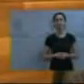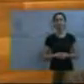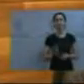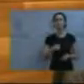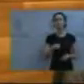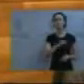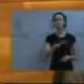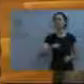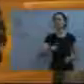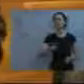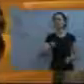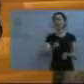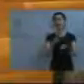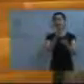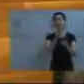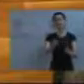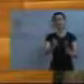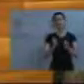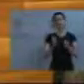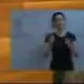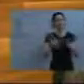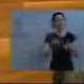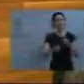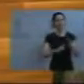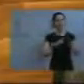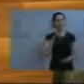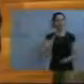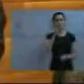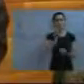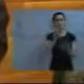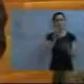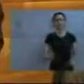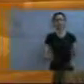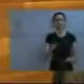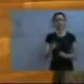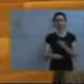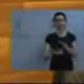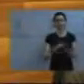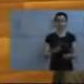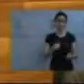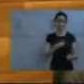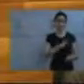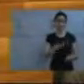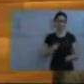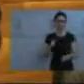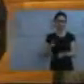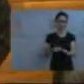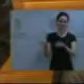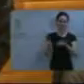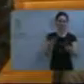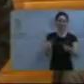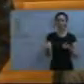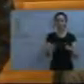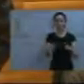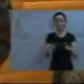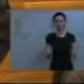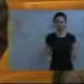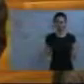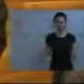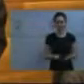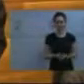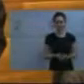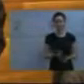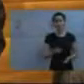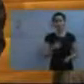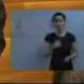creo que los datos son para preocupar sobre cómo se hacen las cosas. Yo, por lo menos, así se lo manifiesto, ¿no? Coordinación. Mire, yo